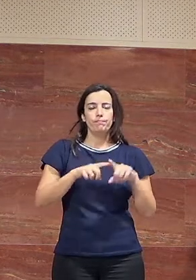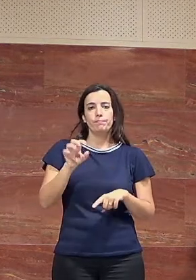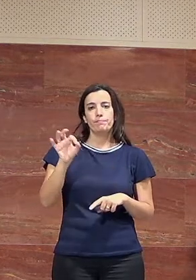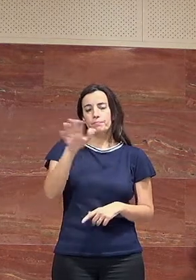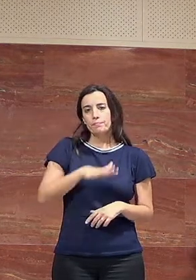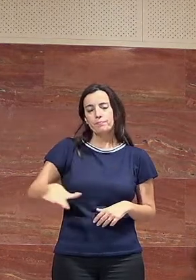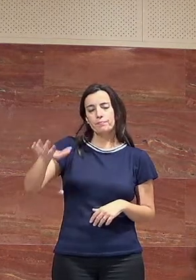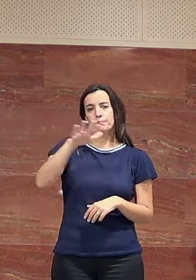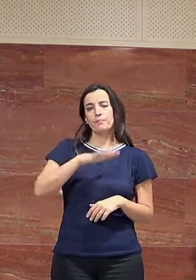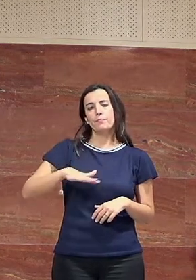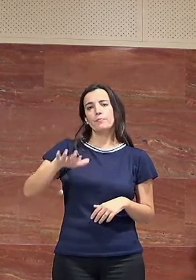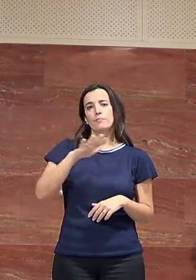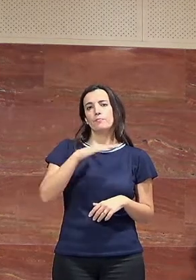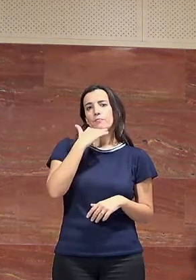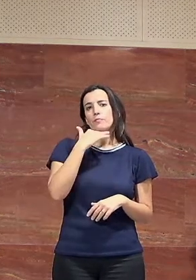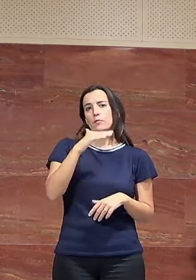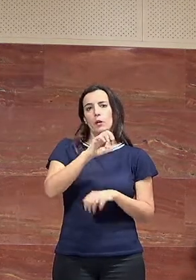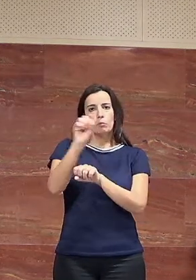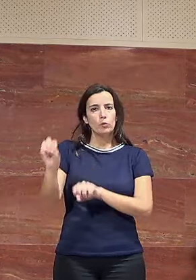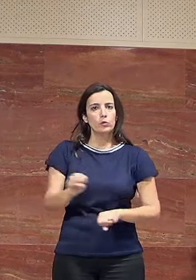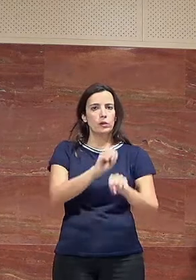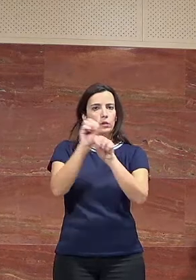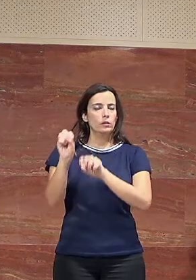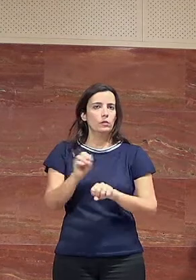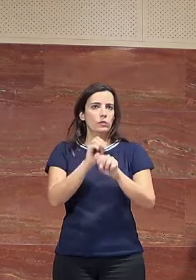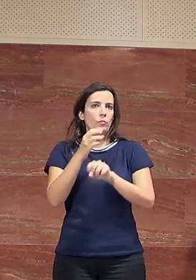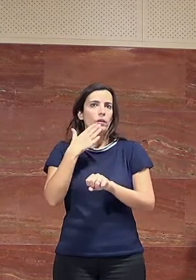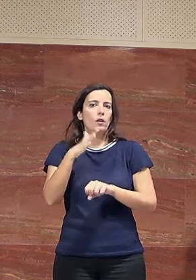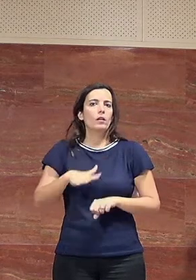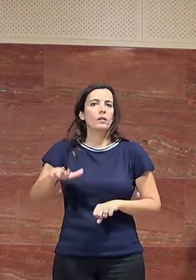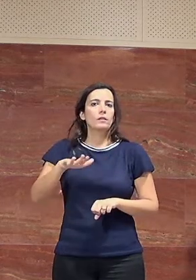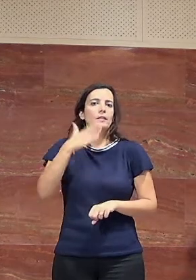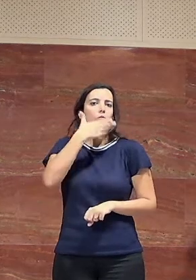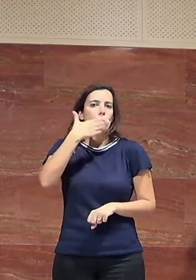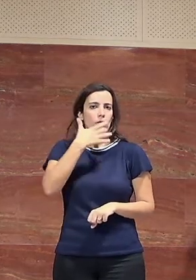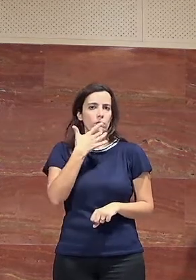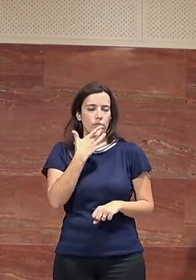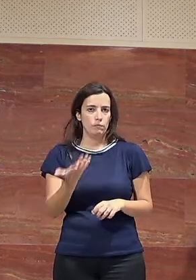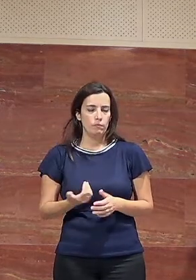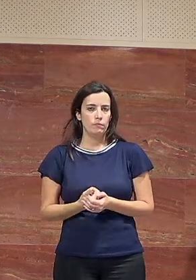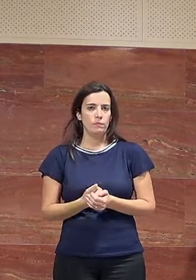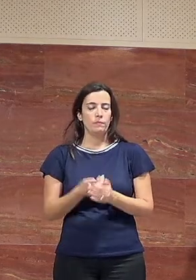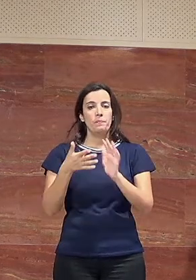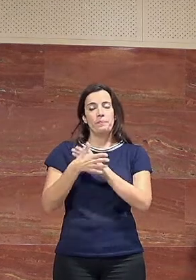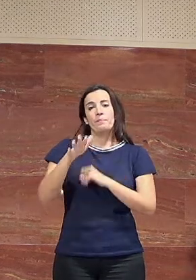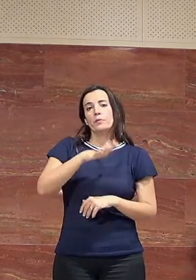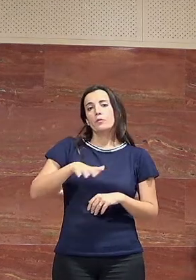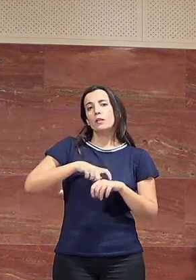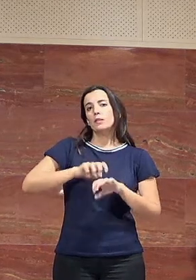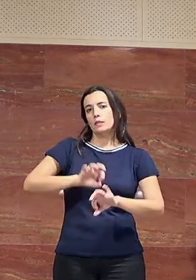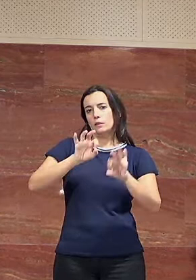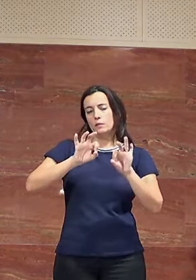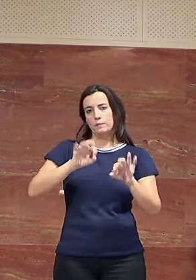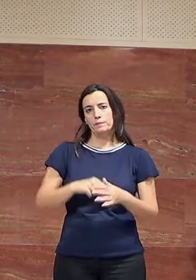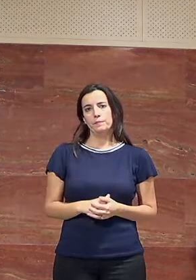algún tipo de protección para zonas escolares, en fin, zonas con características especiales.